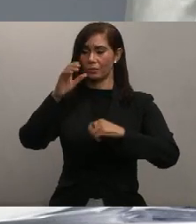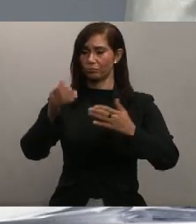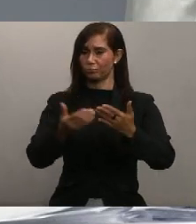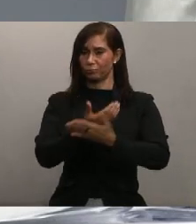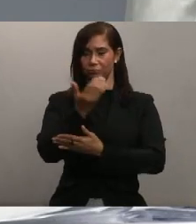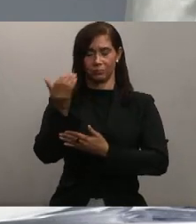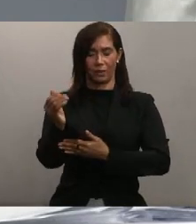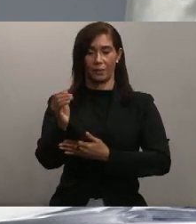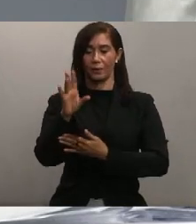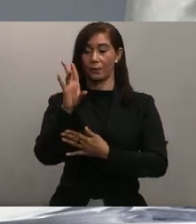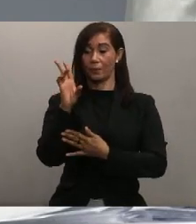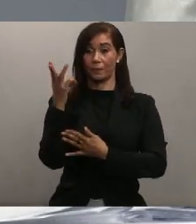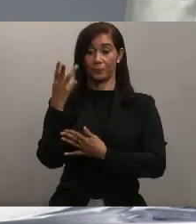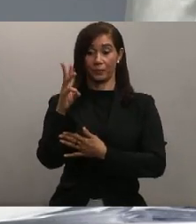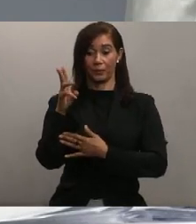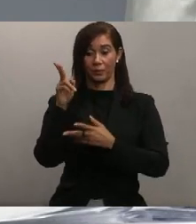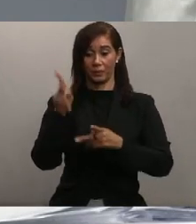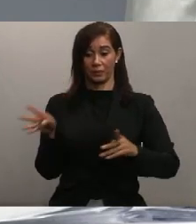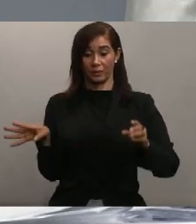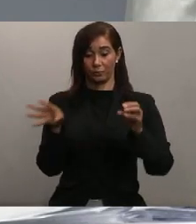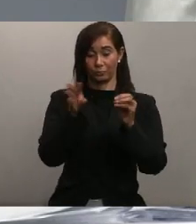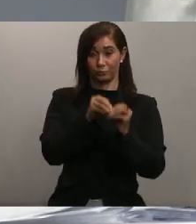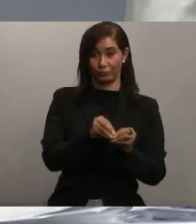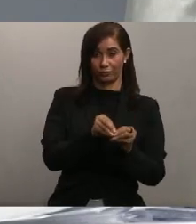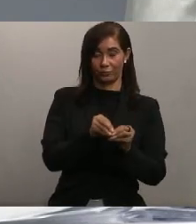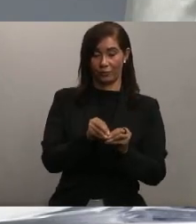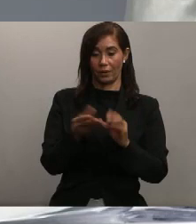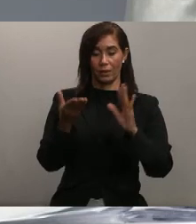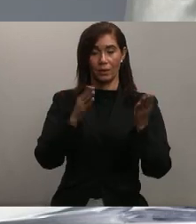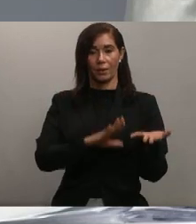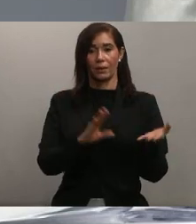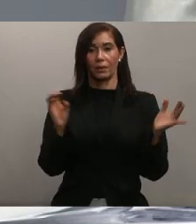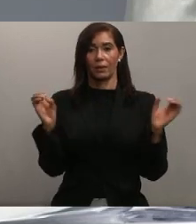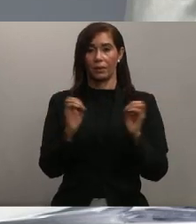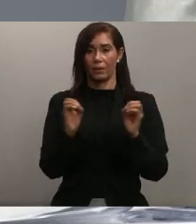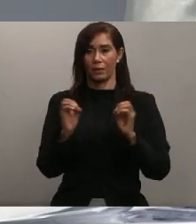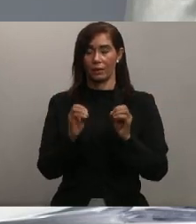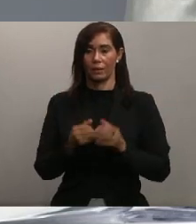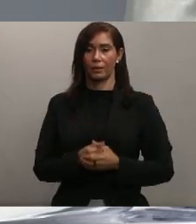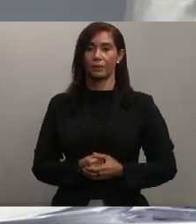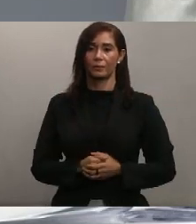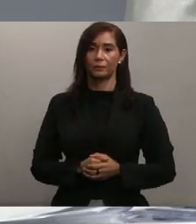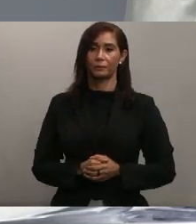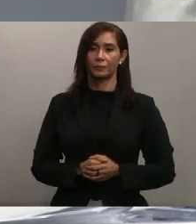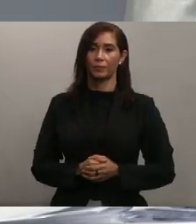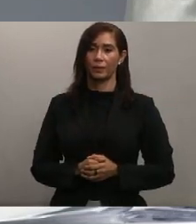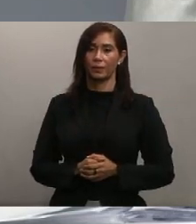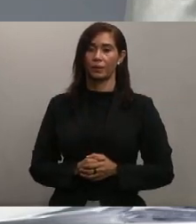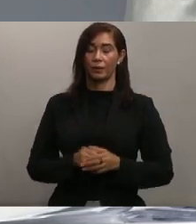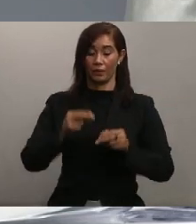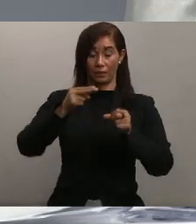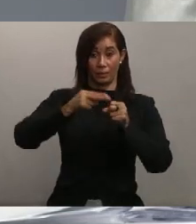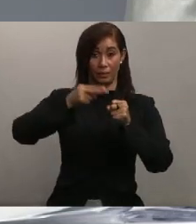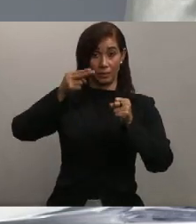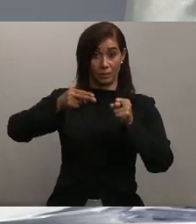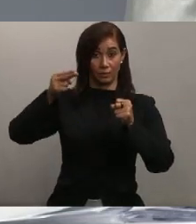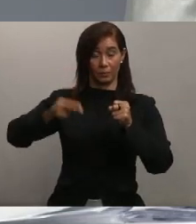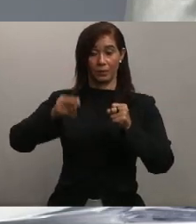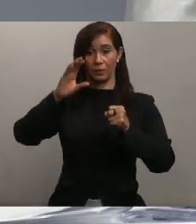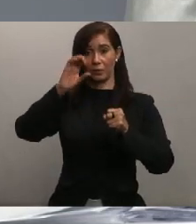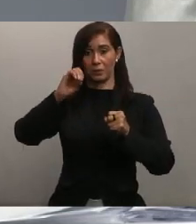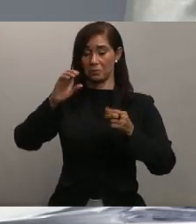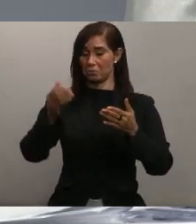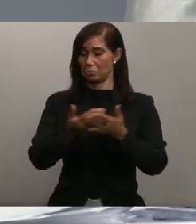nuevos, 16 acumulados, 0 fallecimientos. Hato Mayor, 0